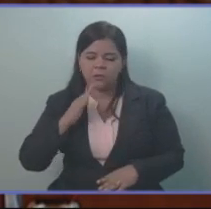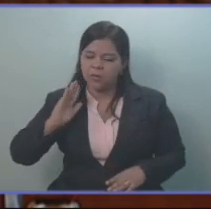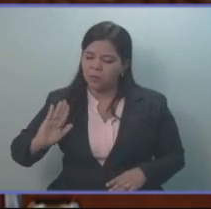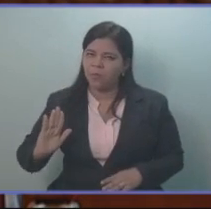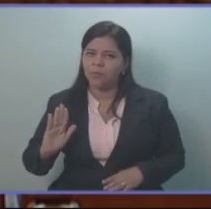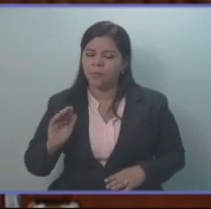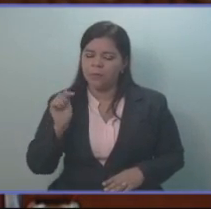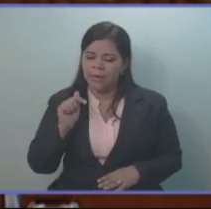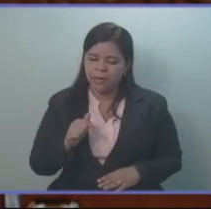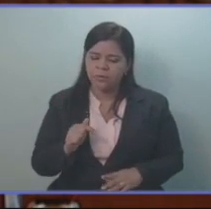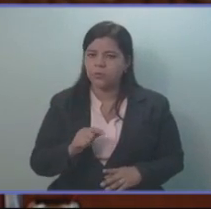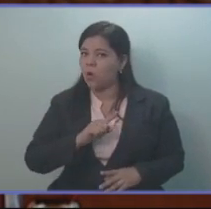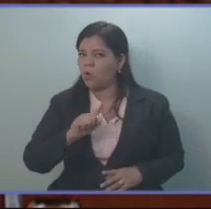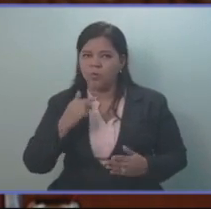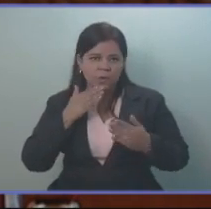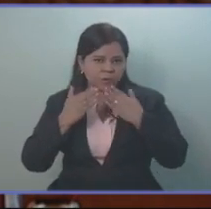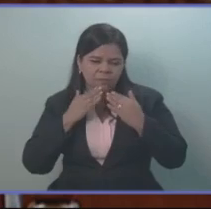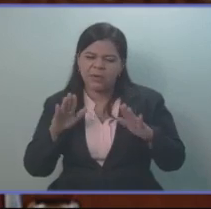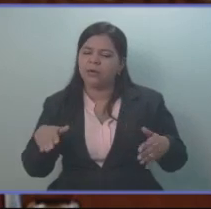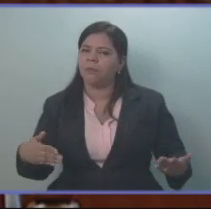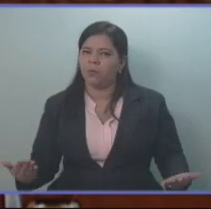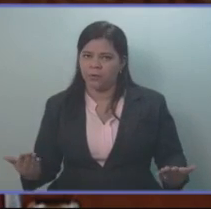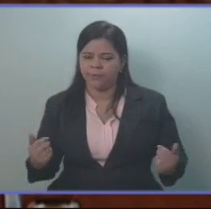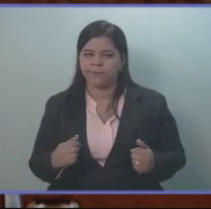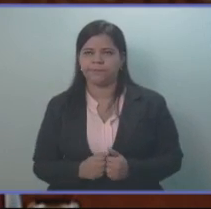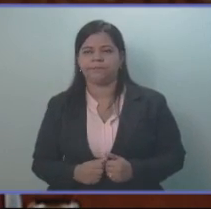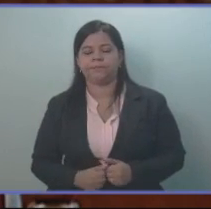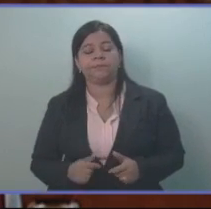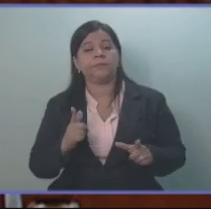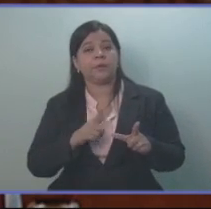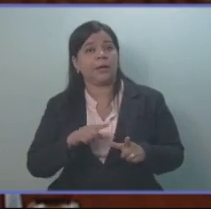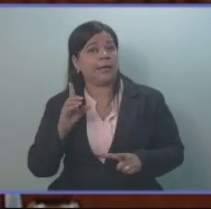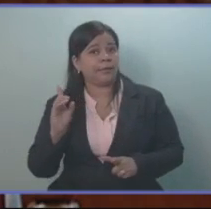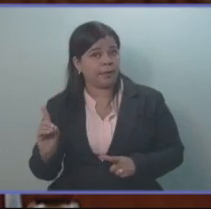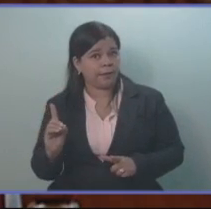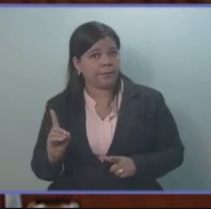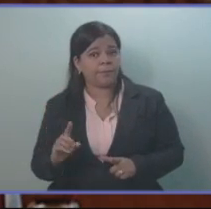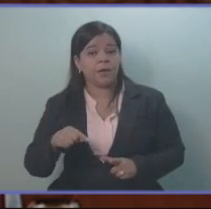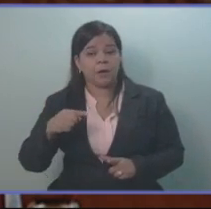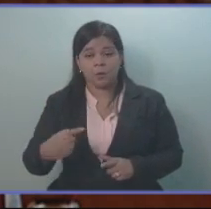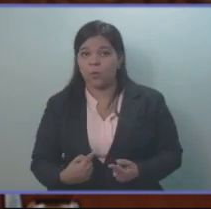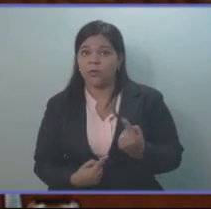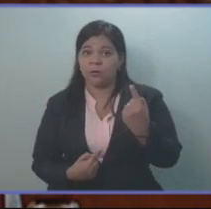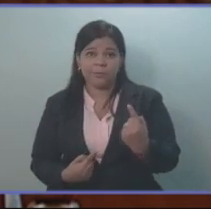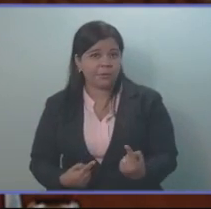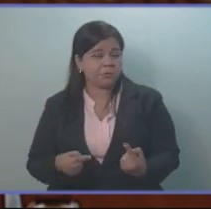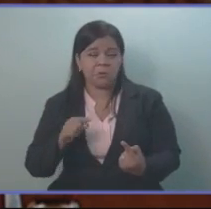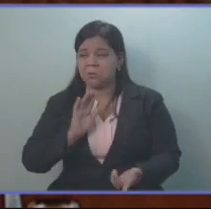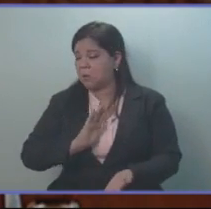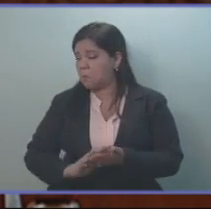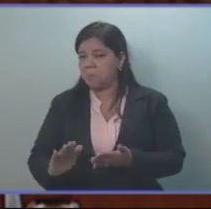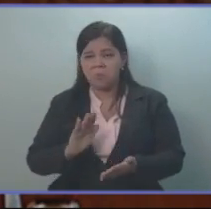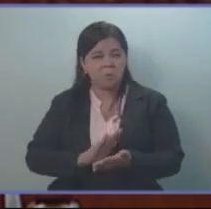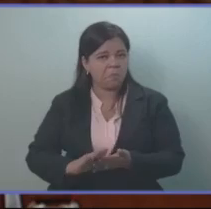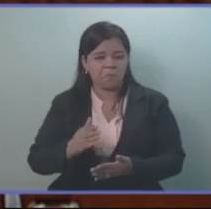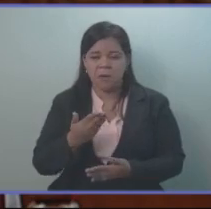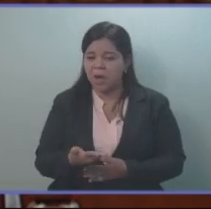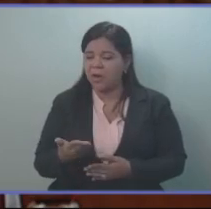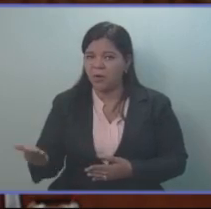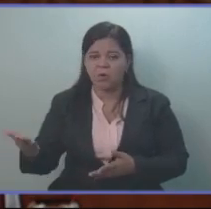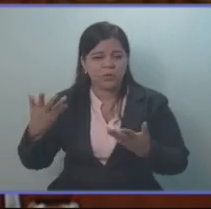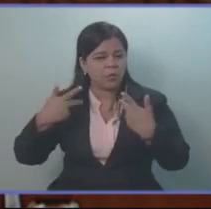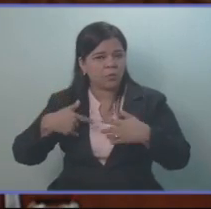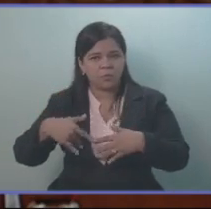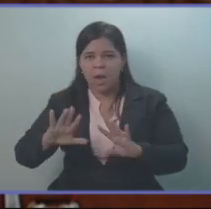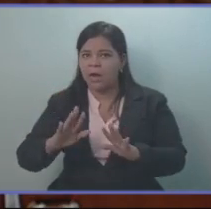reiterado o injustificado. D. El atraso reiterado del asociado en el pago de los gastos comunes de